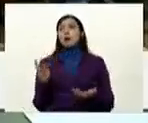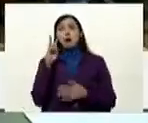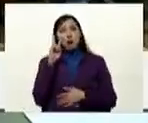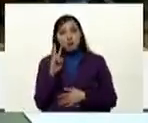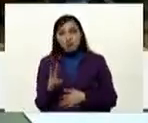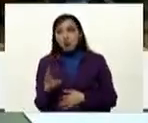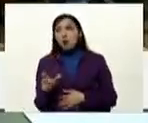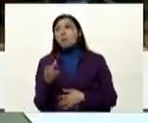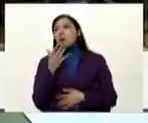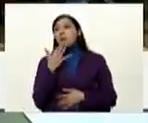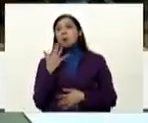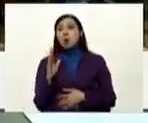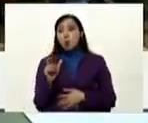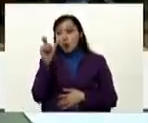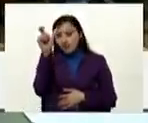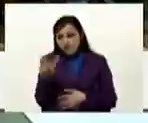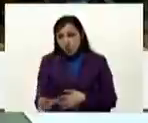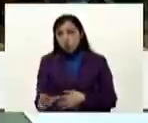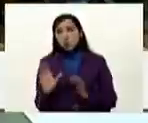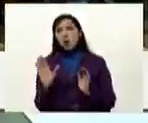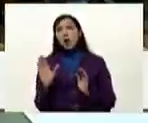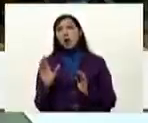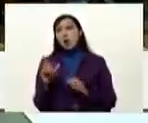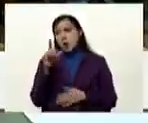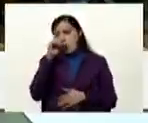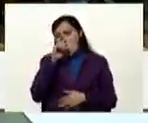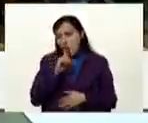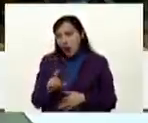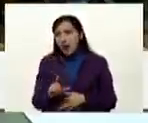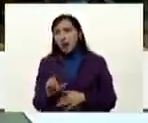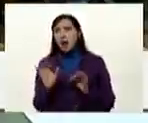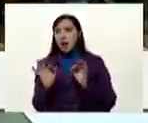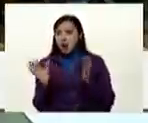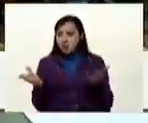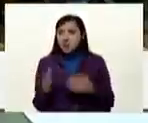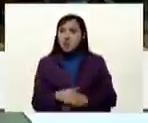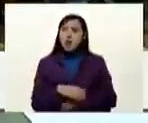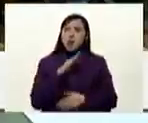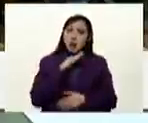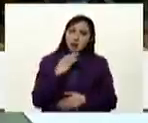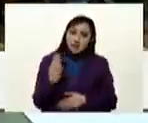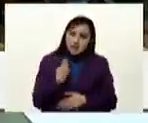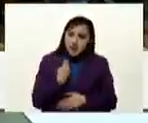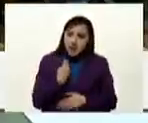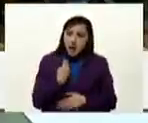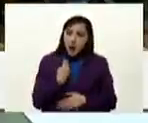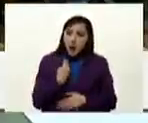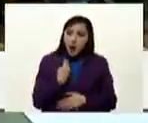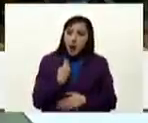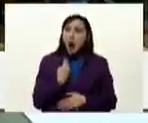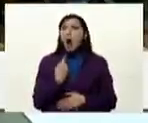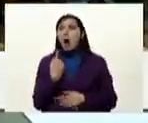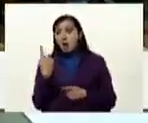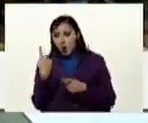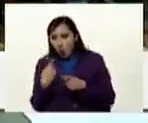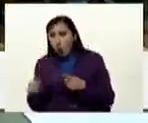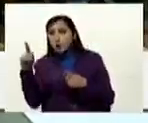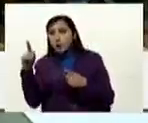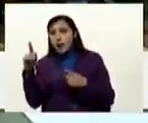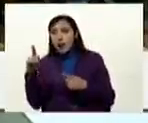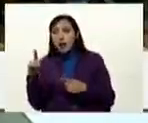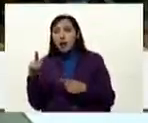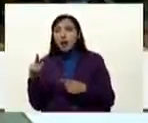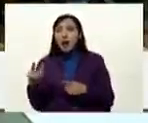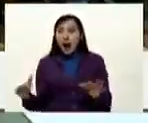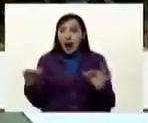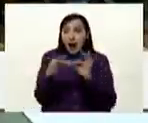una edad considerable, que tiene alguna enfermedad acompañante, como llaman ustedes, comorbilidad,